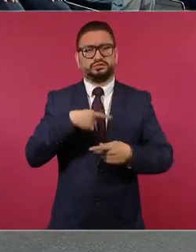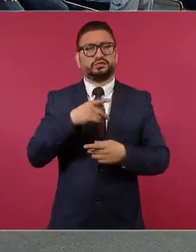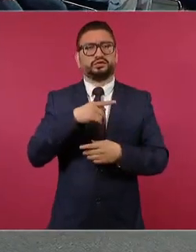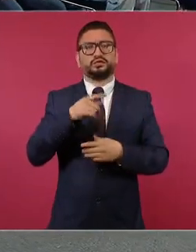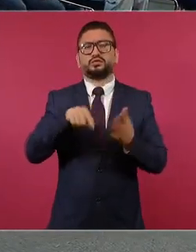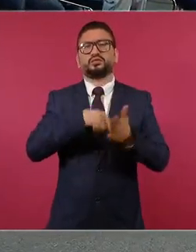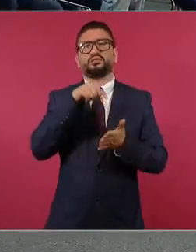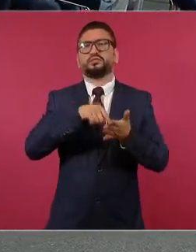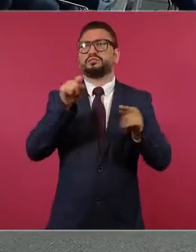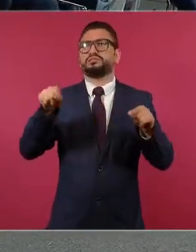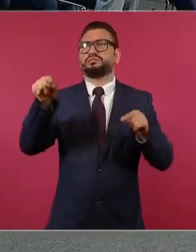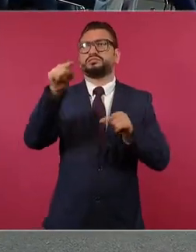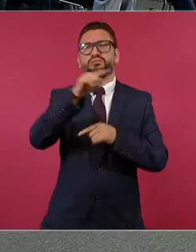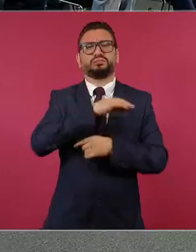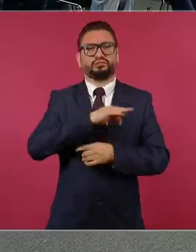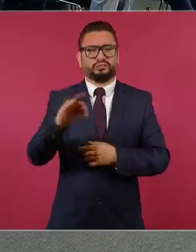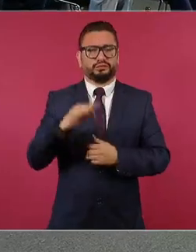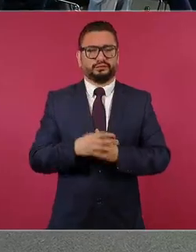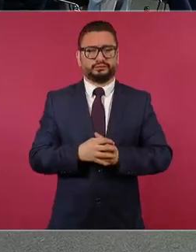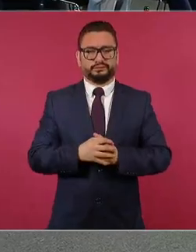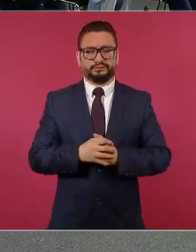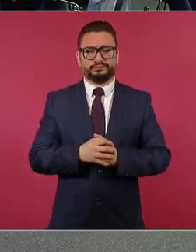que voy, es que